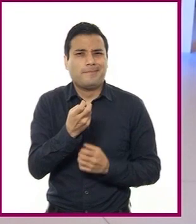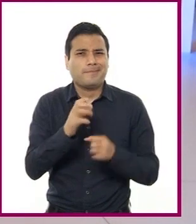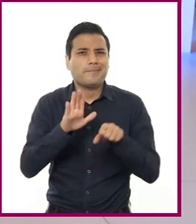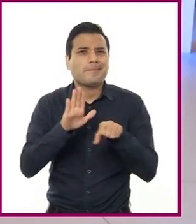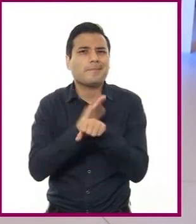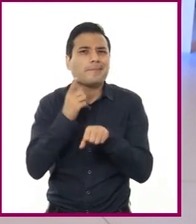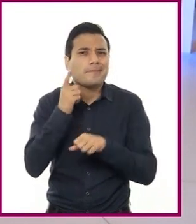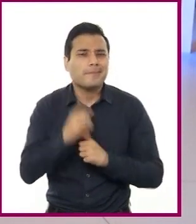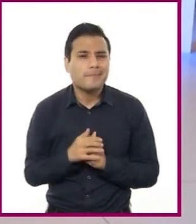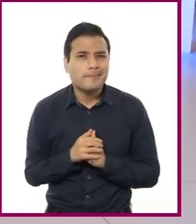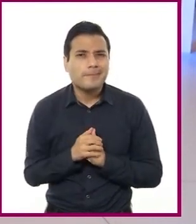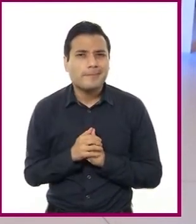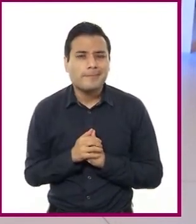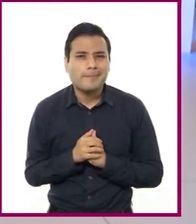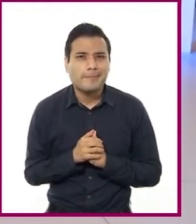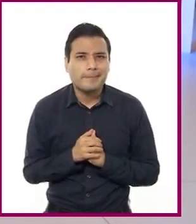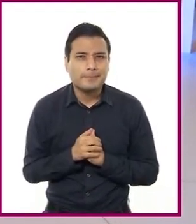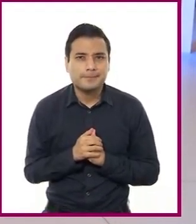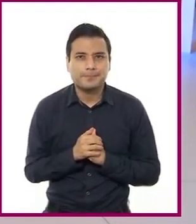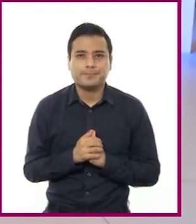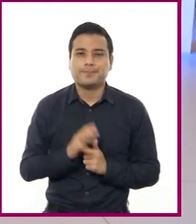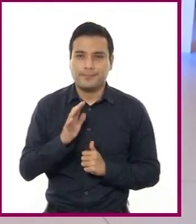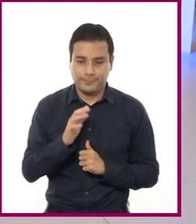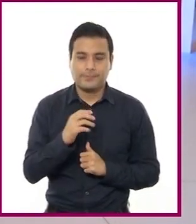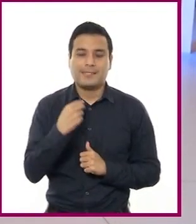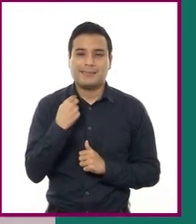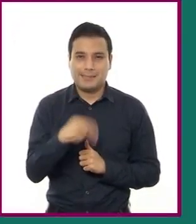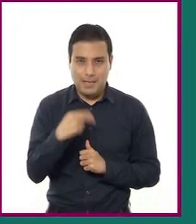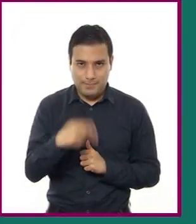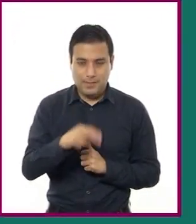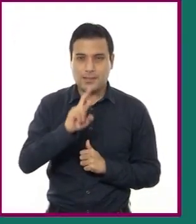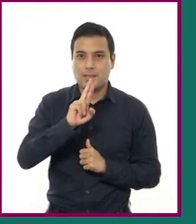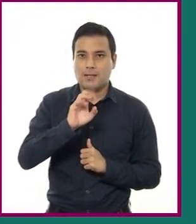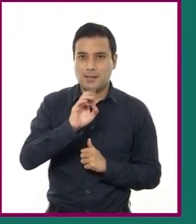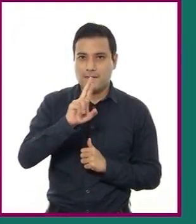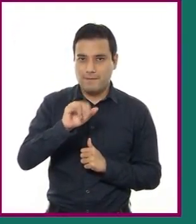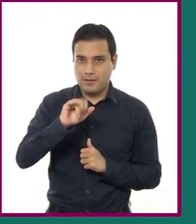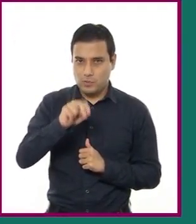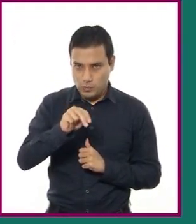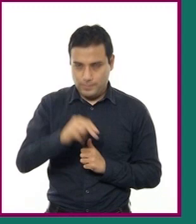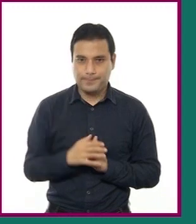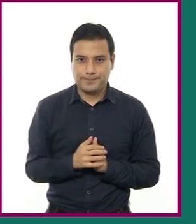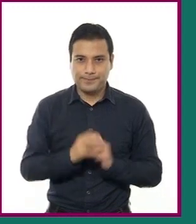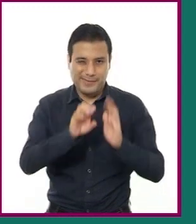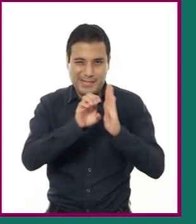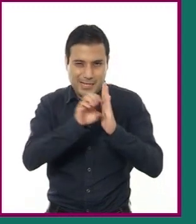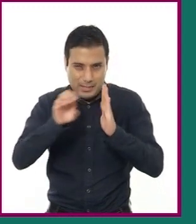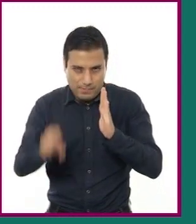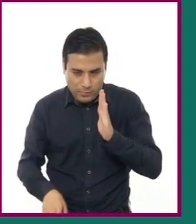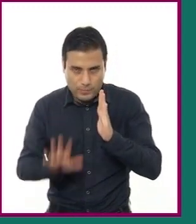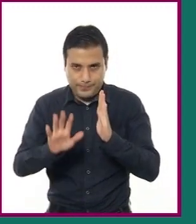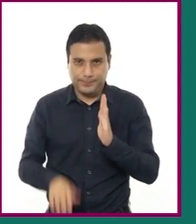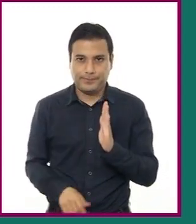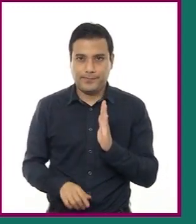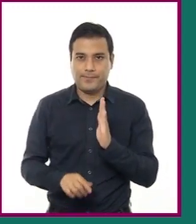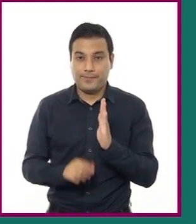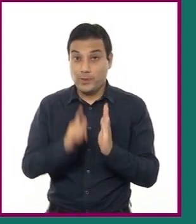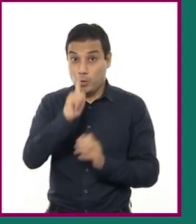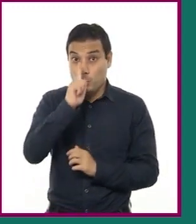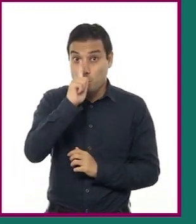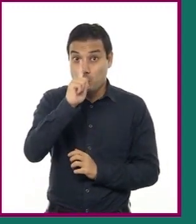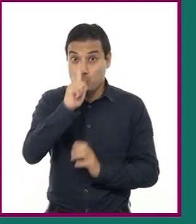blanca? Es debido a la refracción. Cuando el medio de propagación de la luz